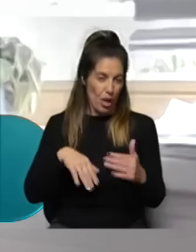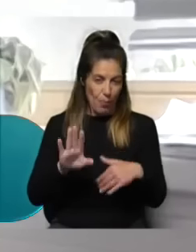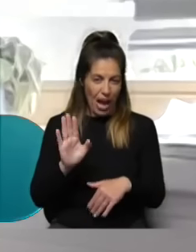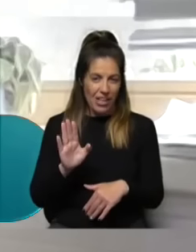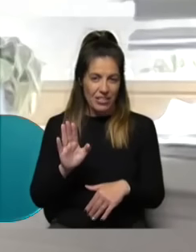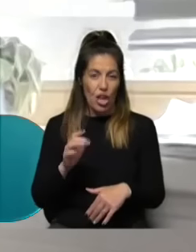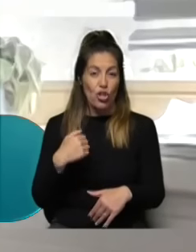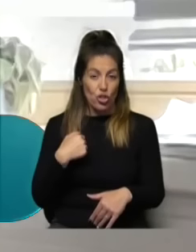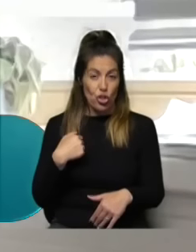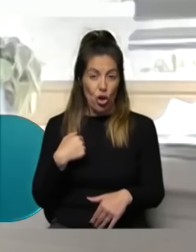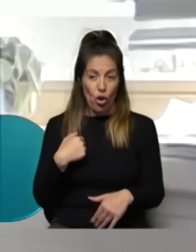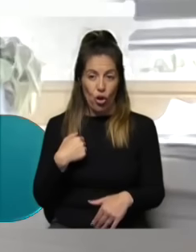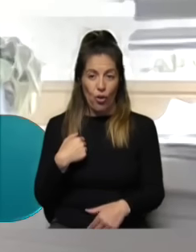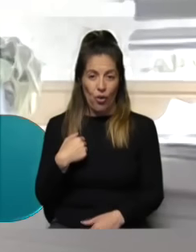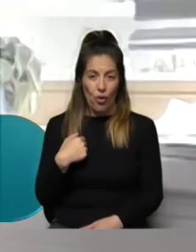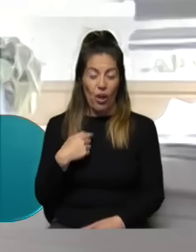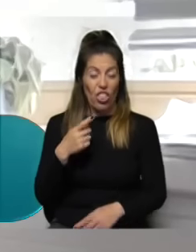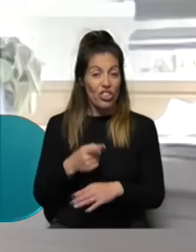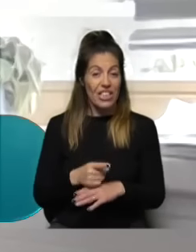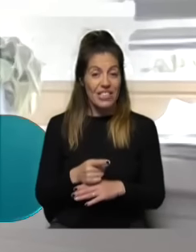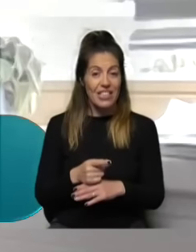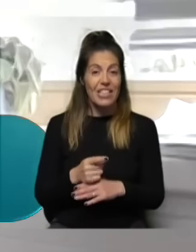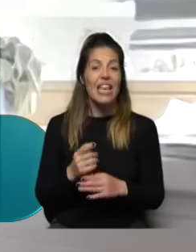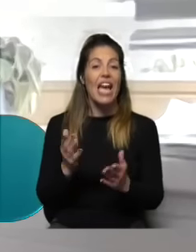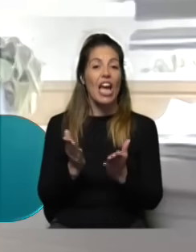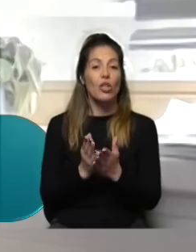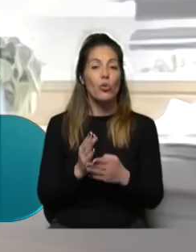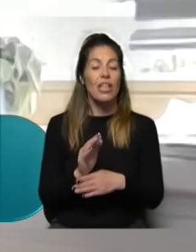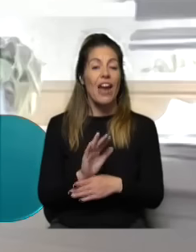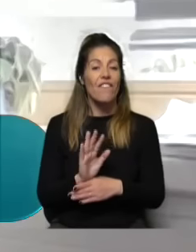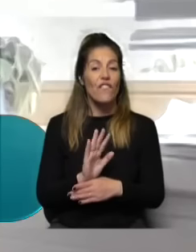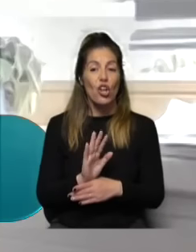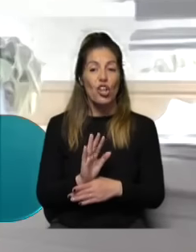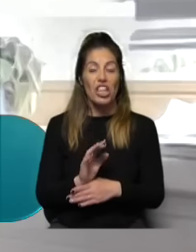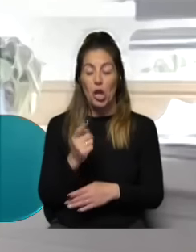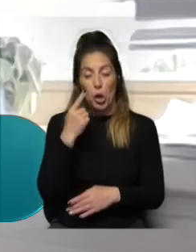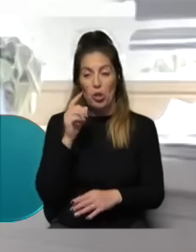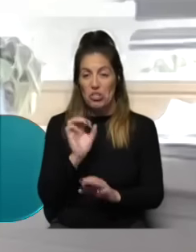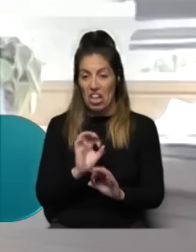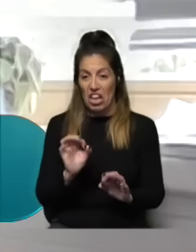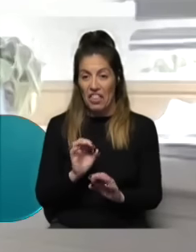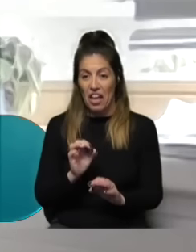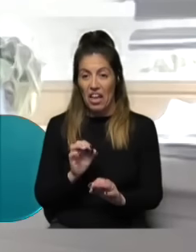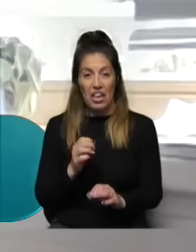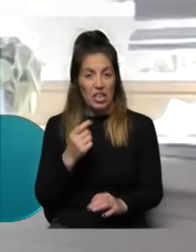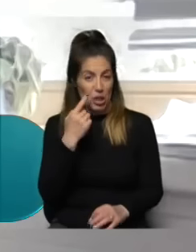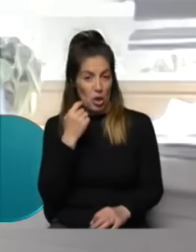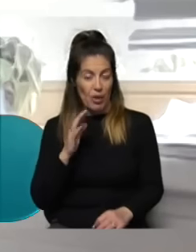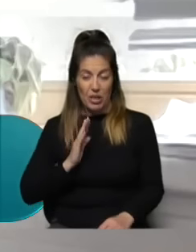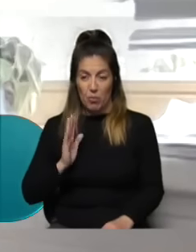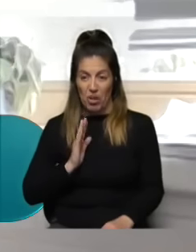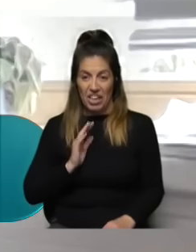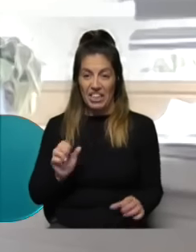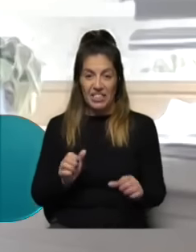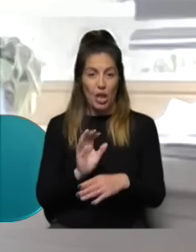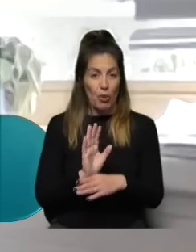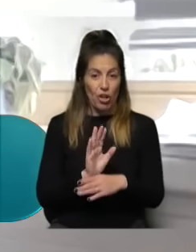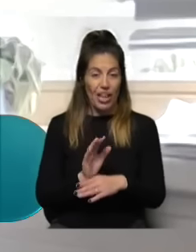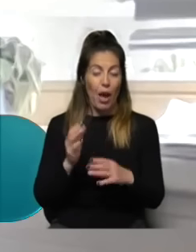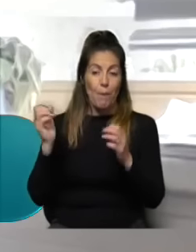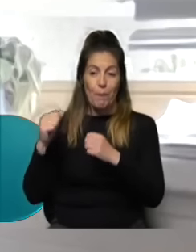Yo cuando decidí estudiar biología no conocía a nadie, pero ni mujeres ni varones que hicieran biología, creo. En Paysandú